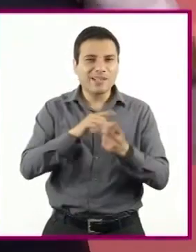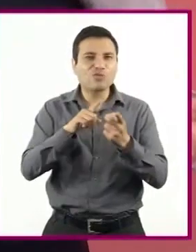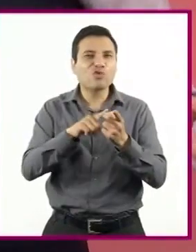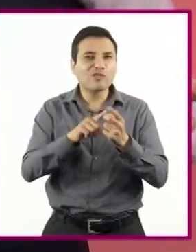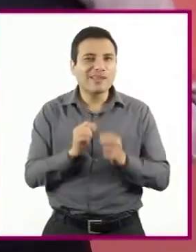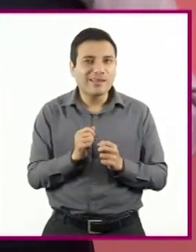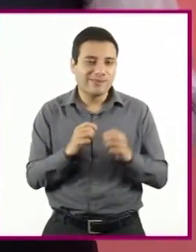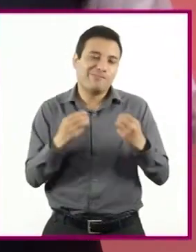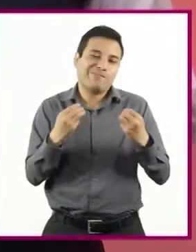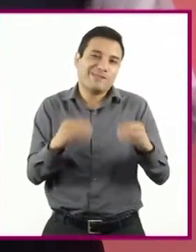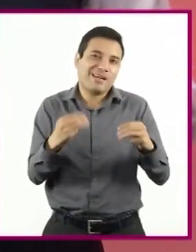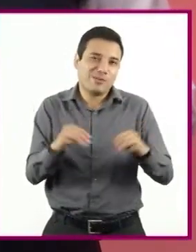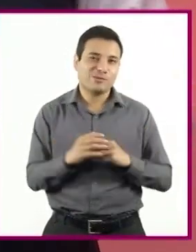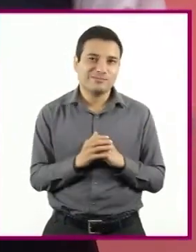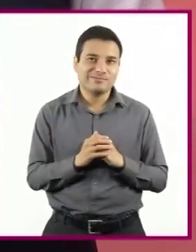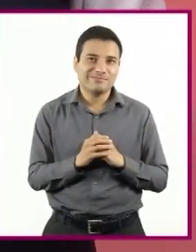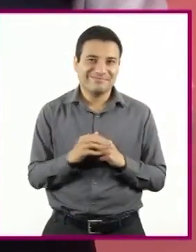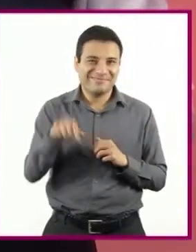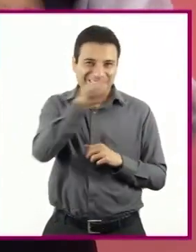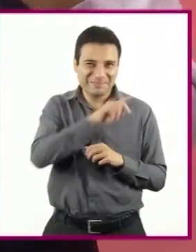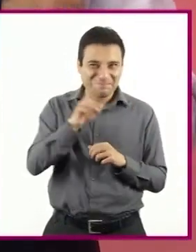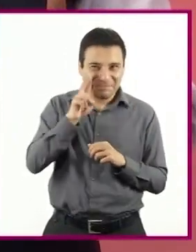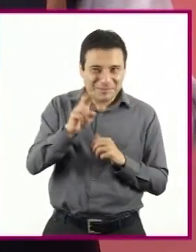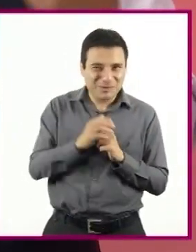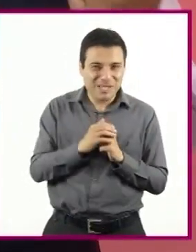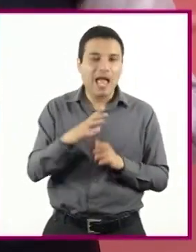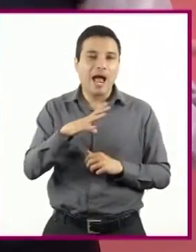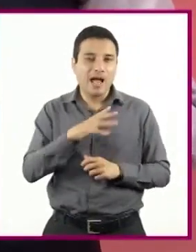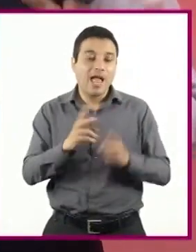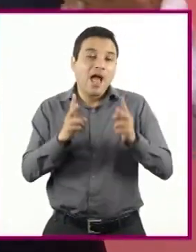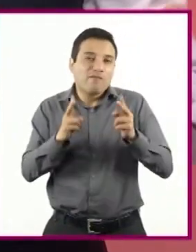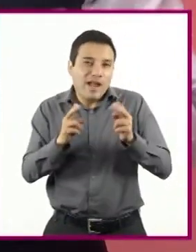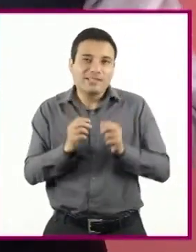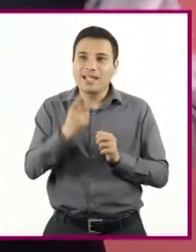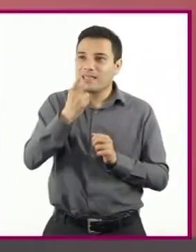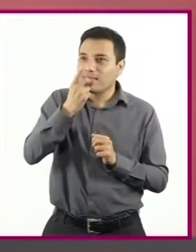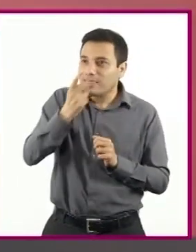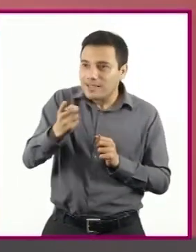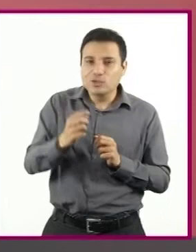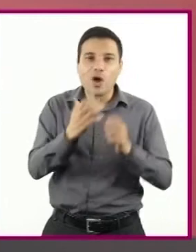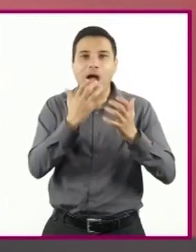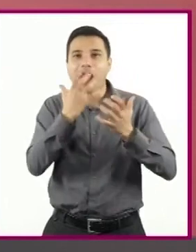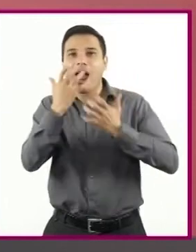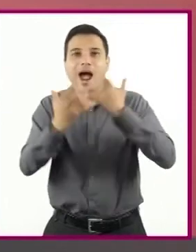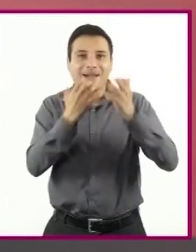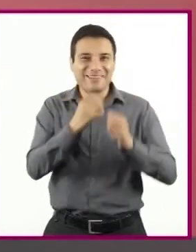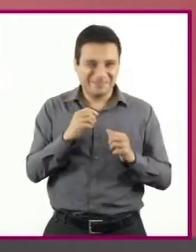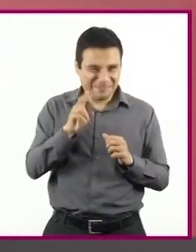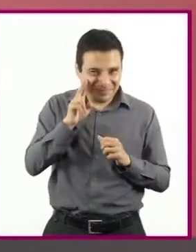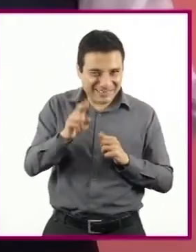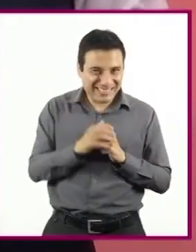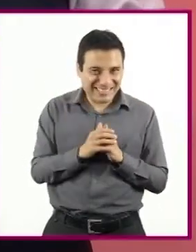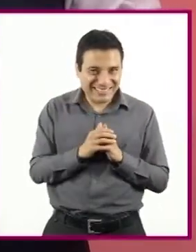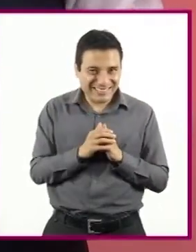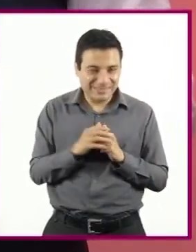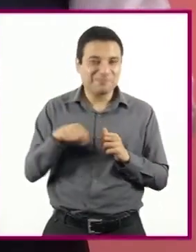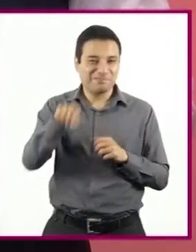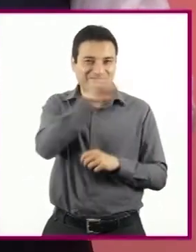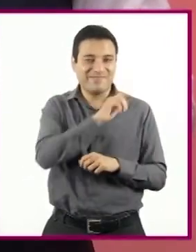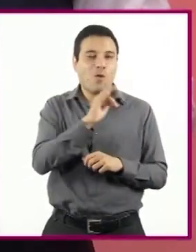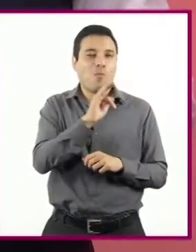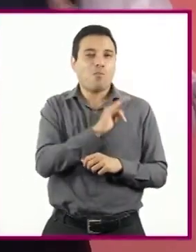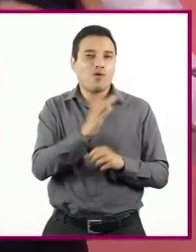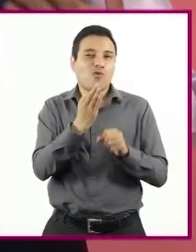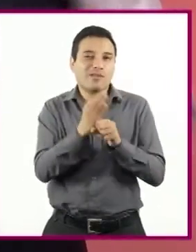desarrolla es un mercado. Y pudimos observar que hubo refranes, dichos y pregones. ¿Los ubicaron? Con ellos podemos tener la